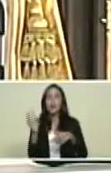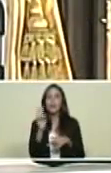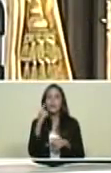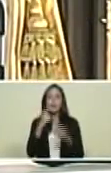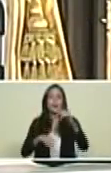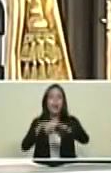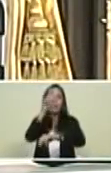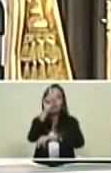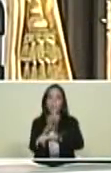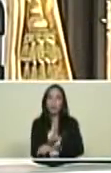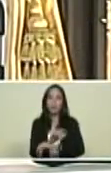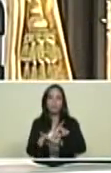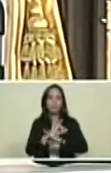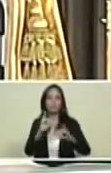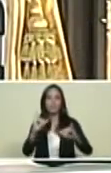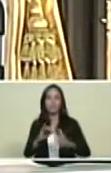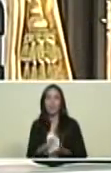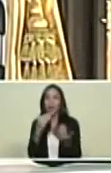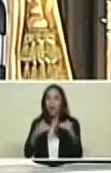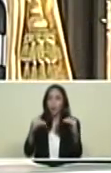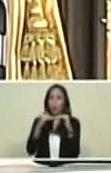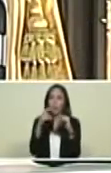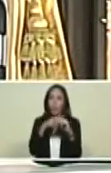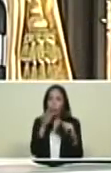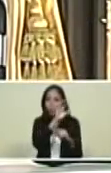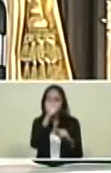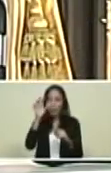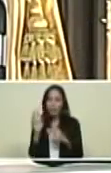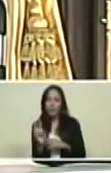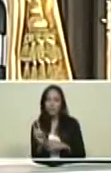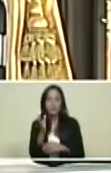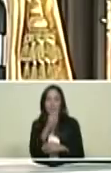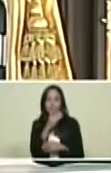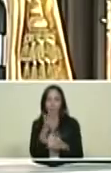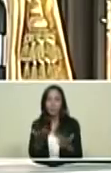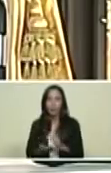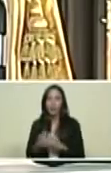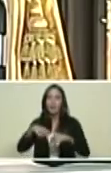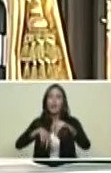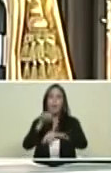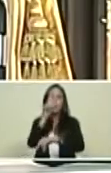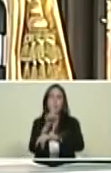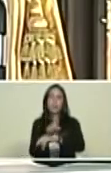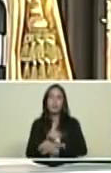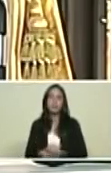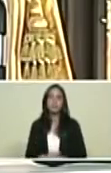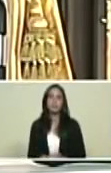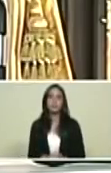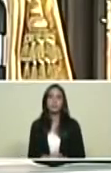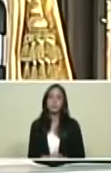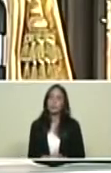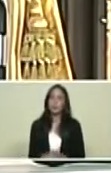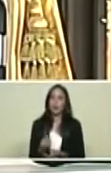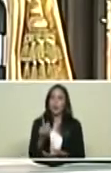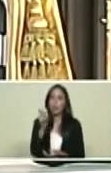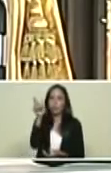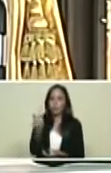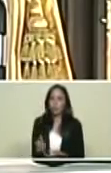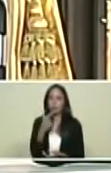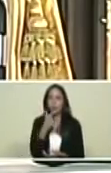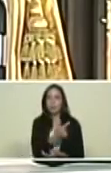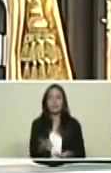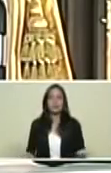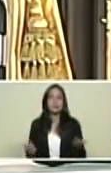No puede ser que, dice uno de ellos, que uno aprenda a apreciar lo que